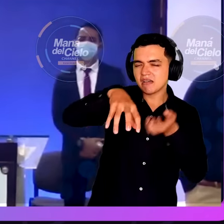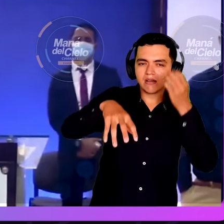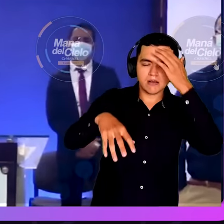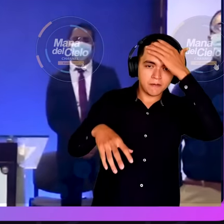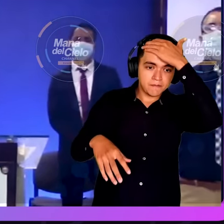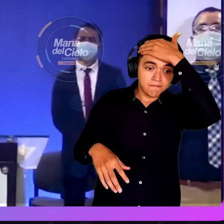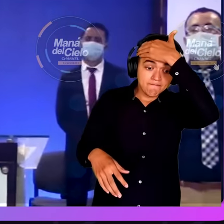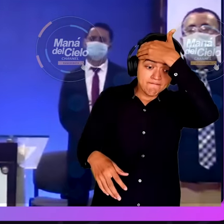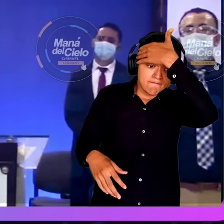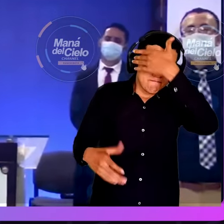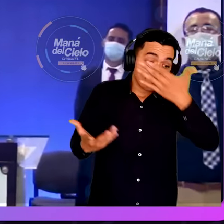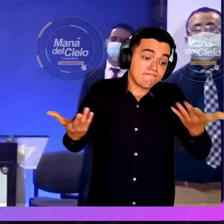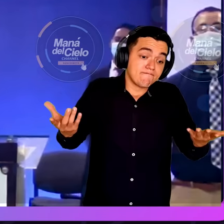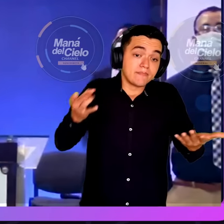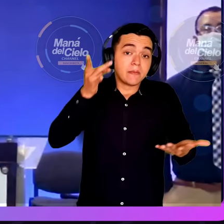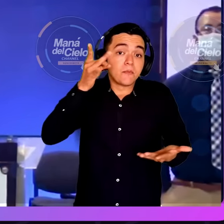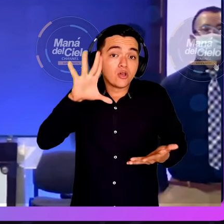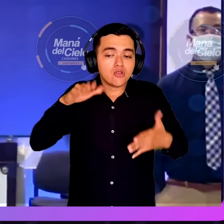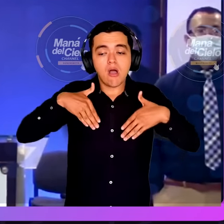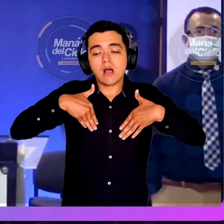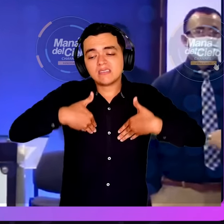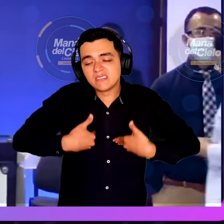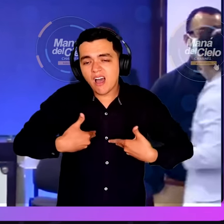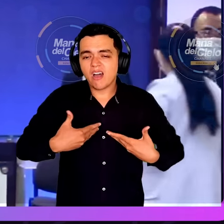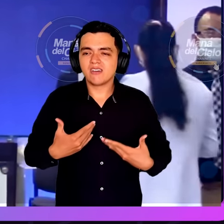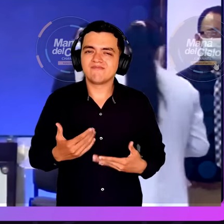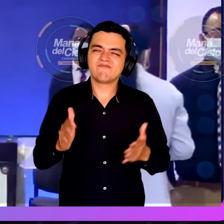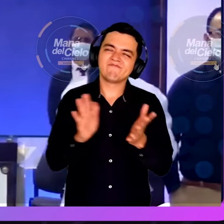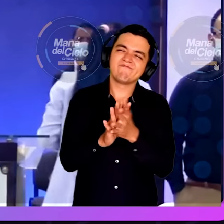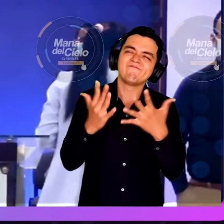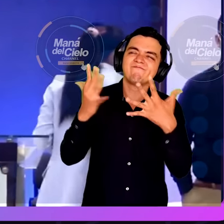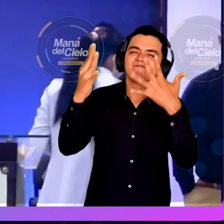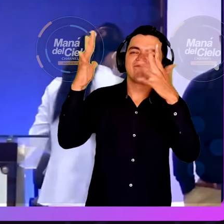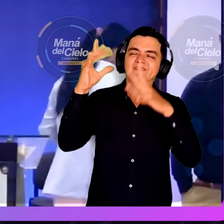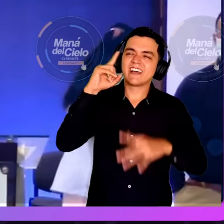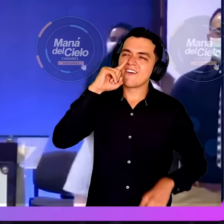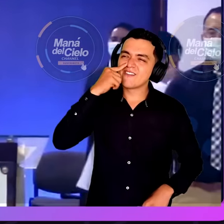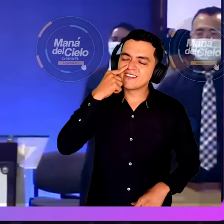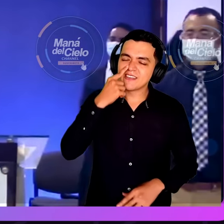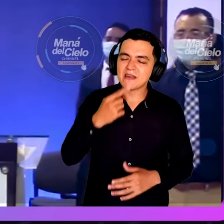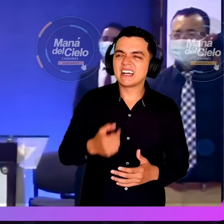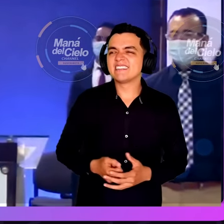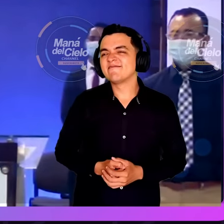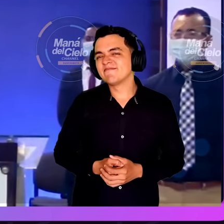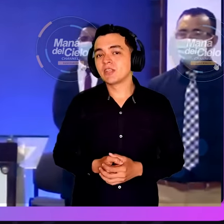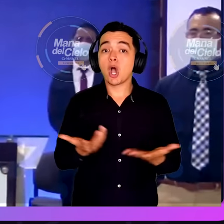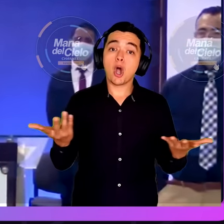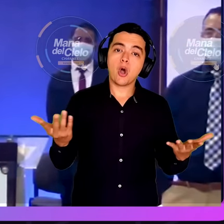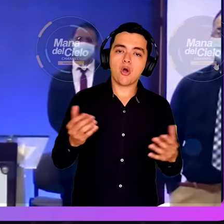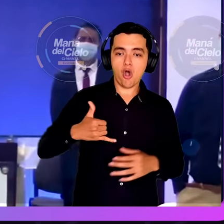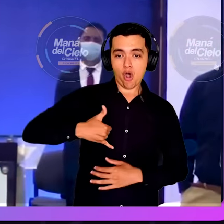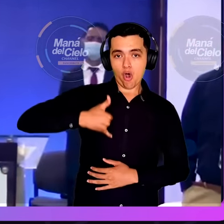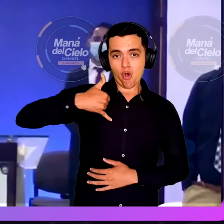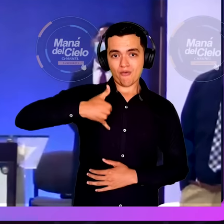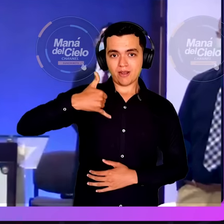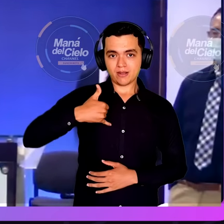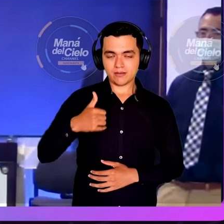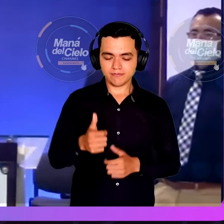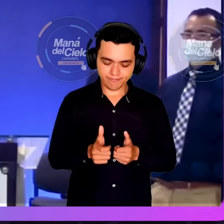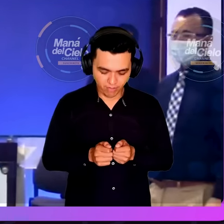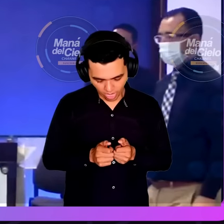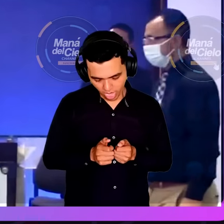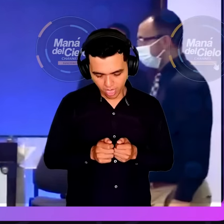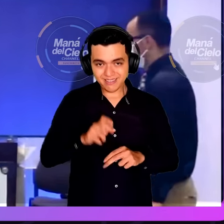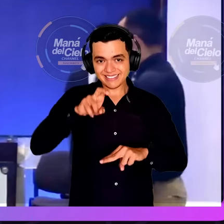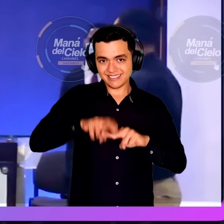Señor. Tal vez se te ha ido las fuerzas en otras cosas. Tal vez has comenzado a amar a otras cosas, más la